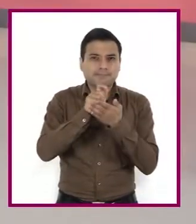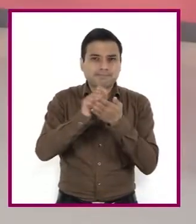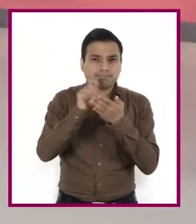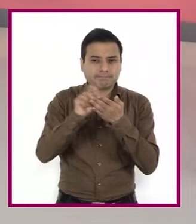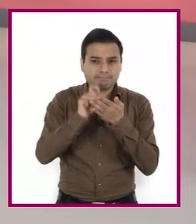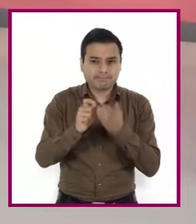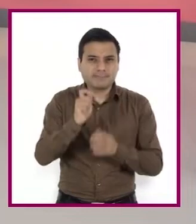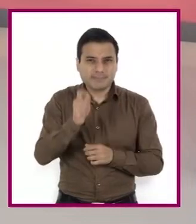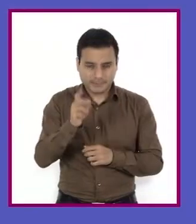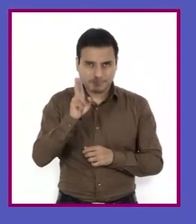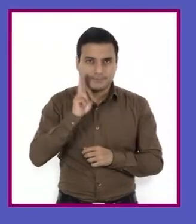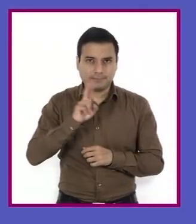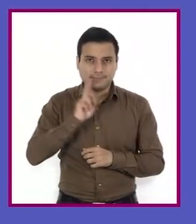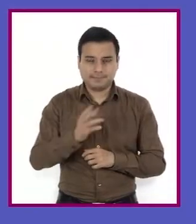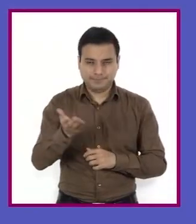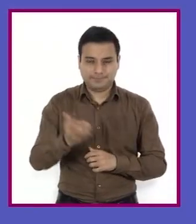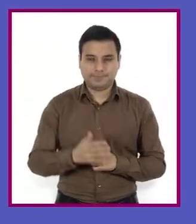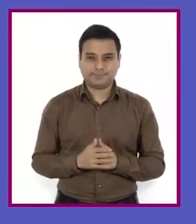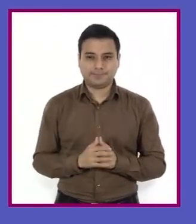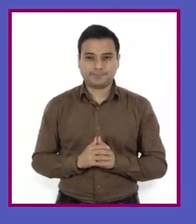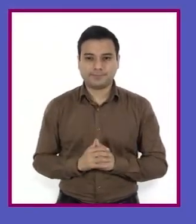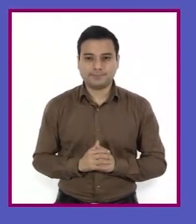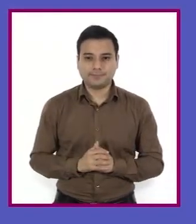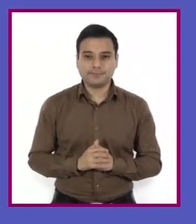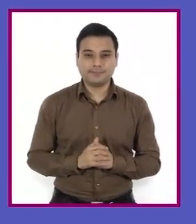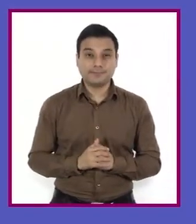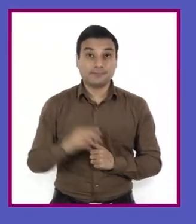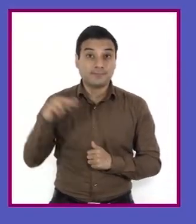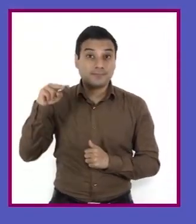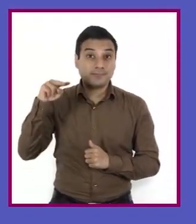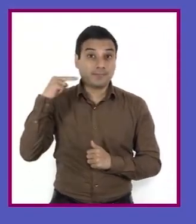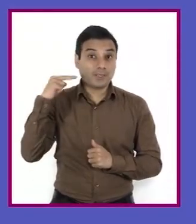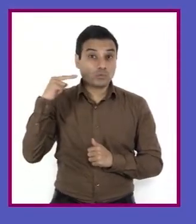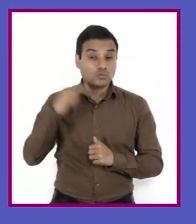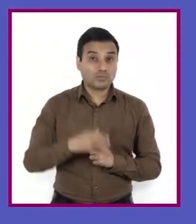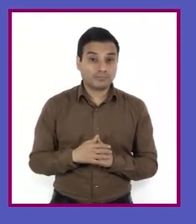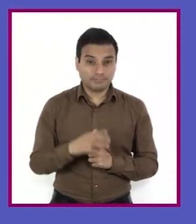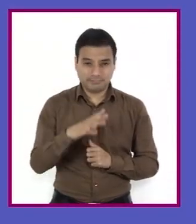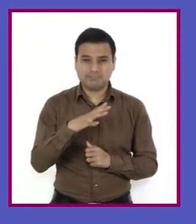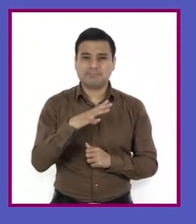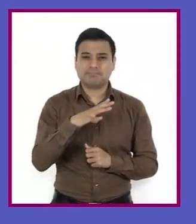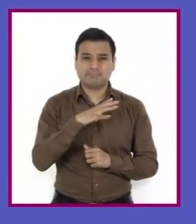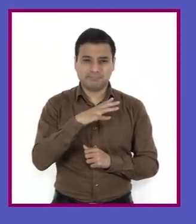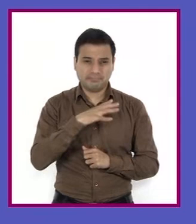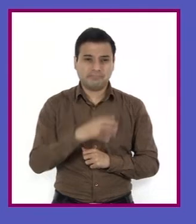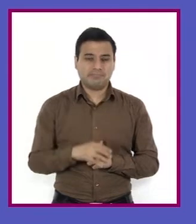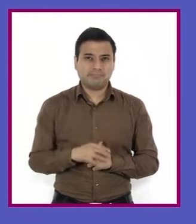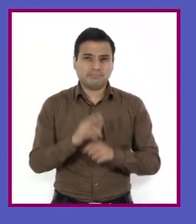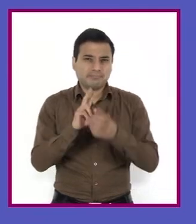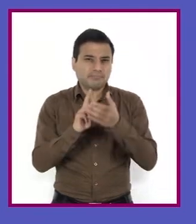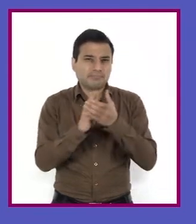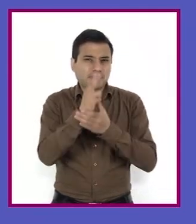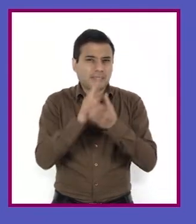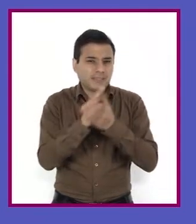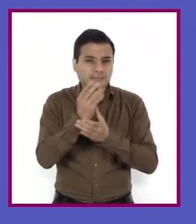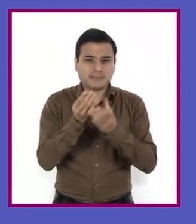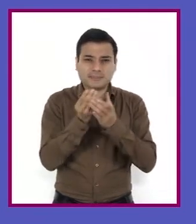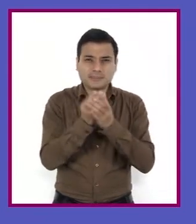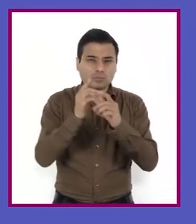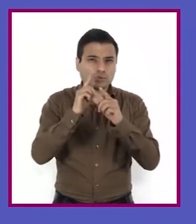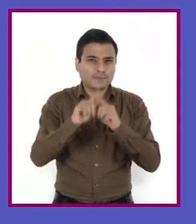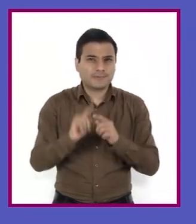mostrará como resumen. En Veracruz es posible encontrar P. moranensis,